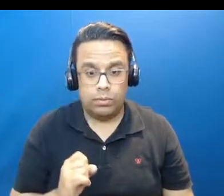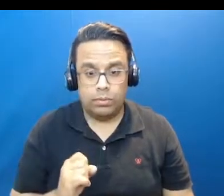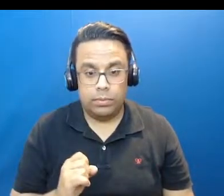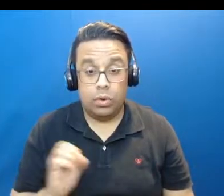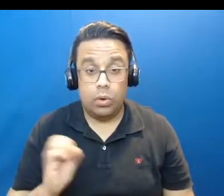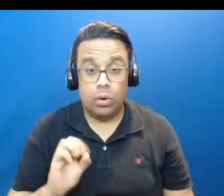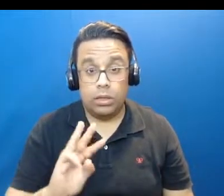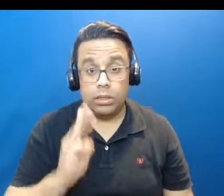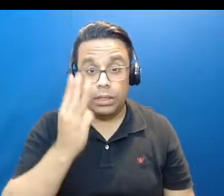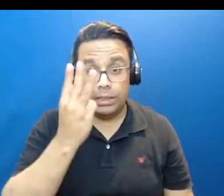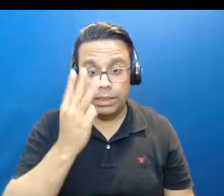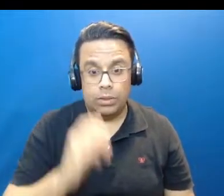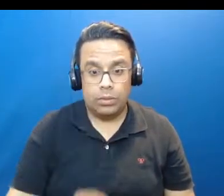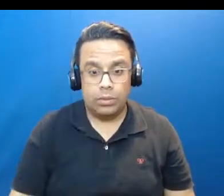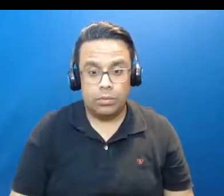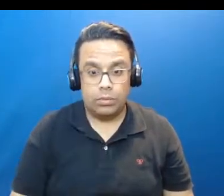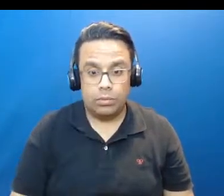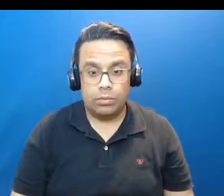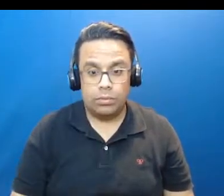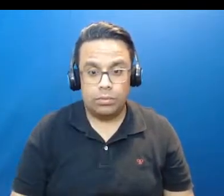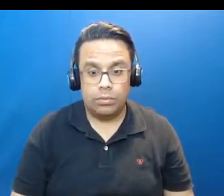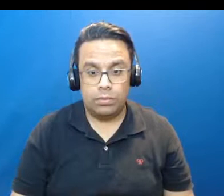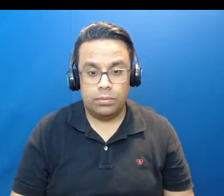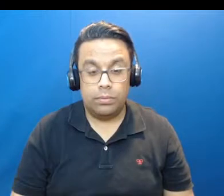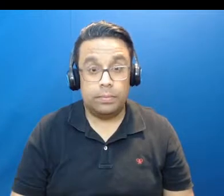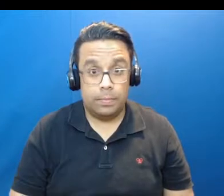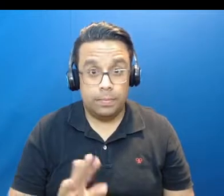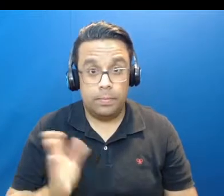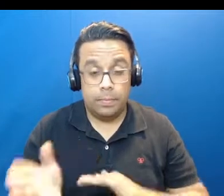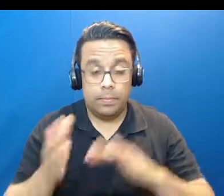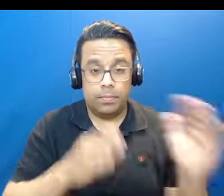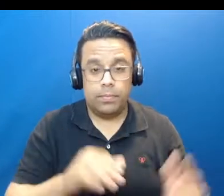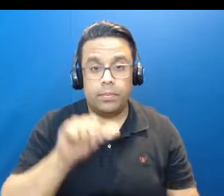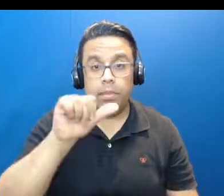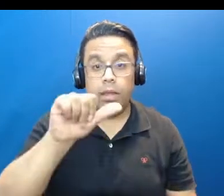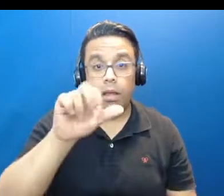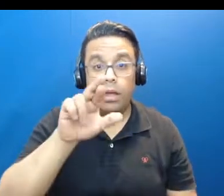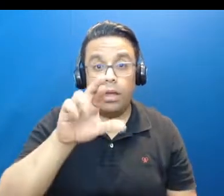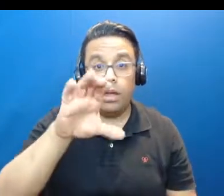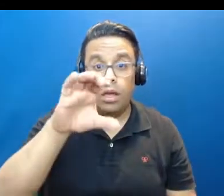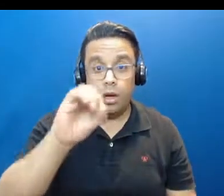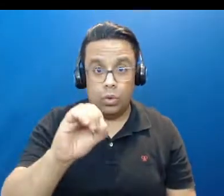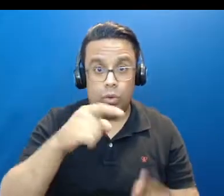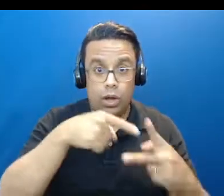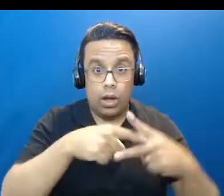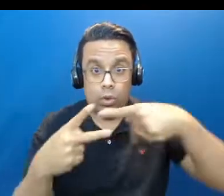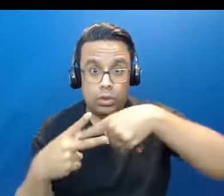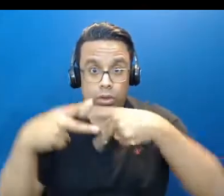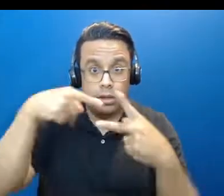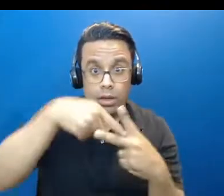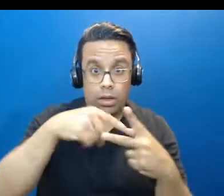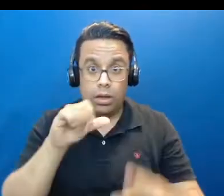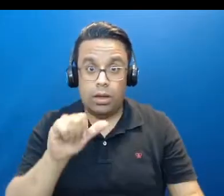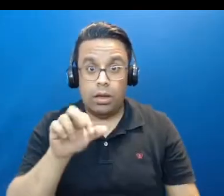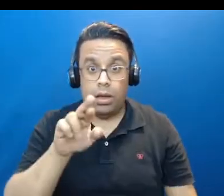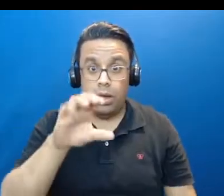o el tercer círculo de forma dinámica. Con el comando arco, acotar arco, entonces puedo determinar